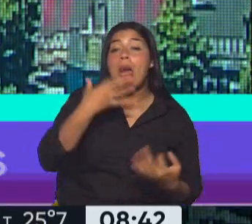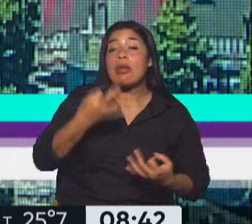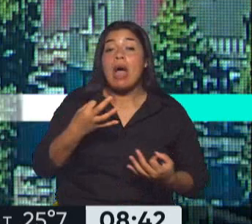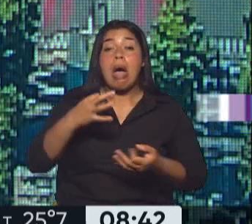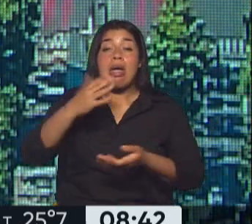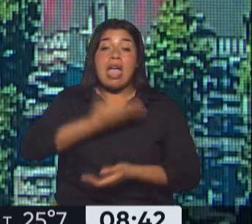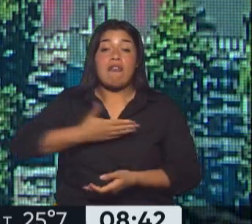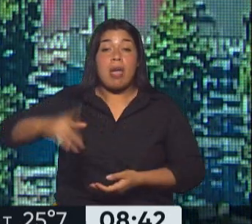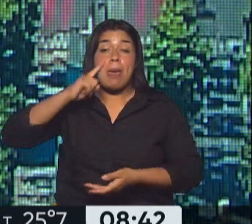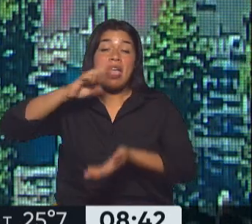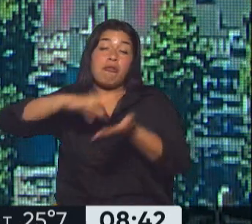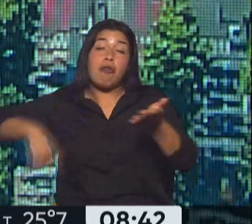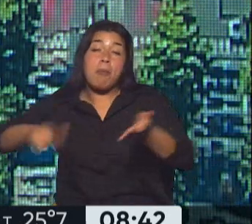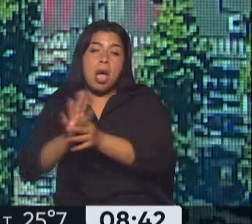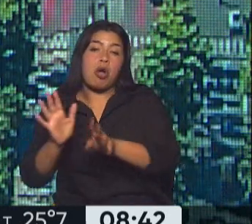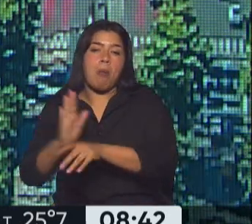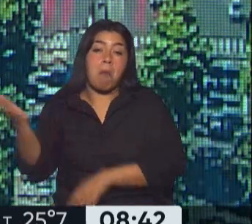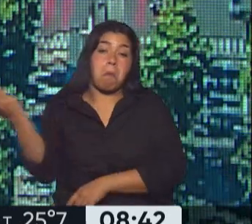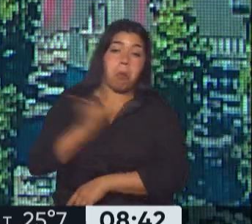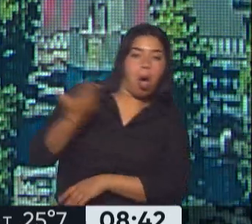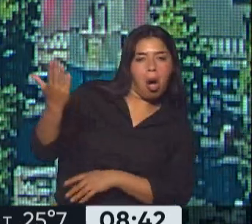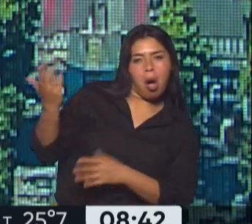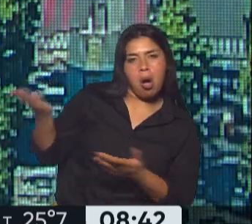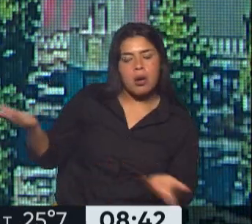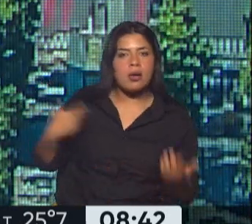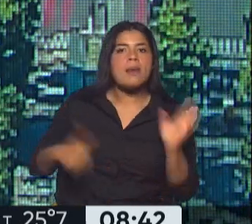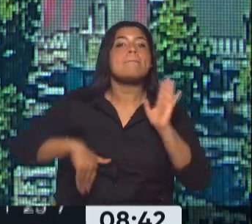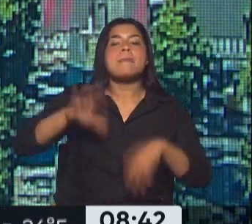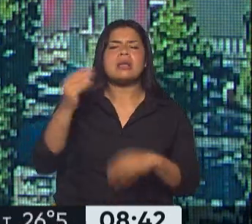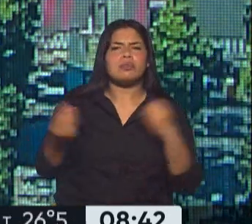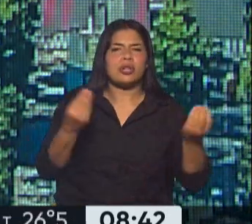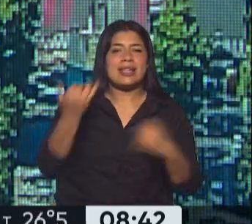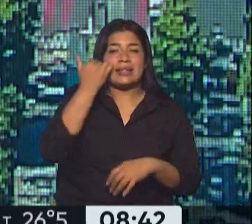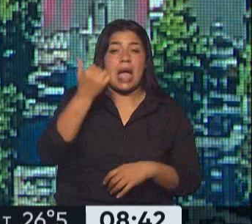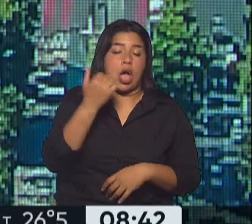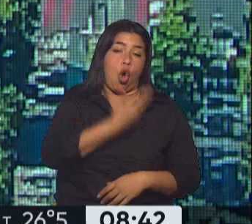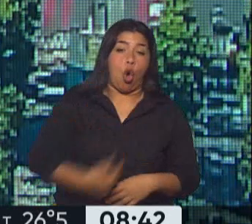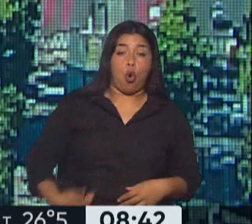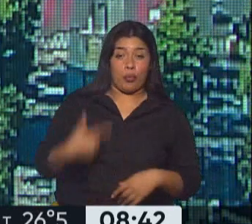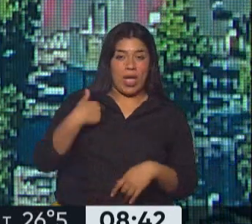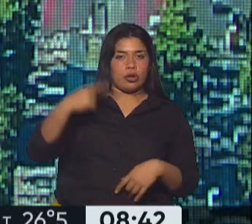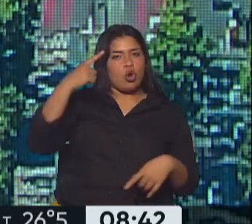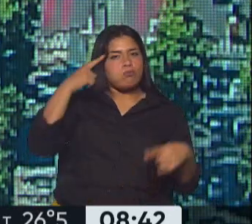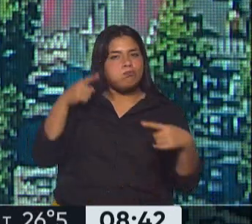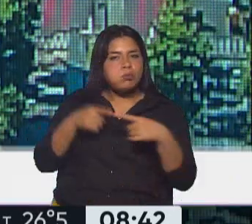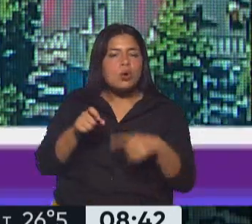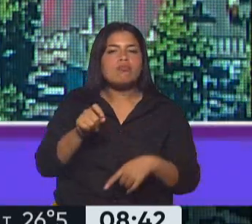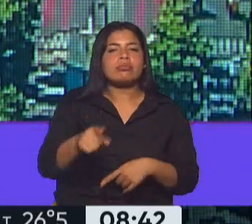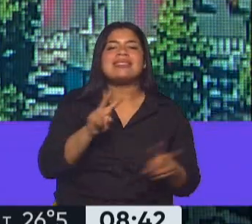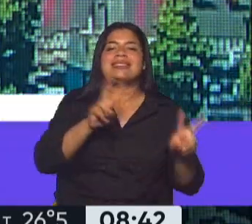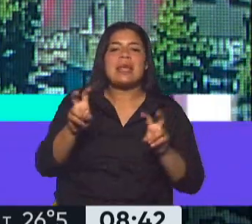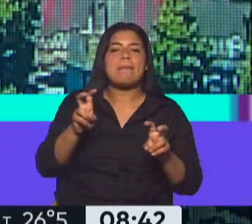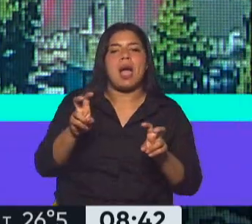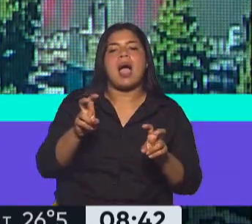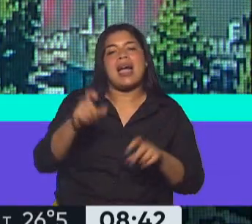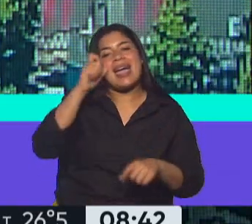del Fondo Monetario Internacional, sobre todo teniendo en cuenta lo que ya venía sosteniendo el gobierno a propósito de cómo fue el endeudamiento que tomó la